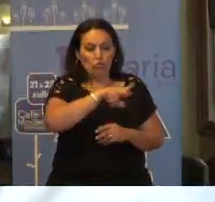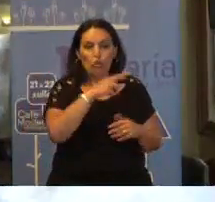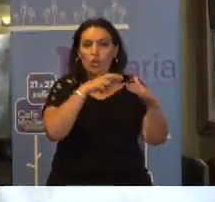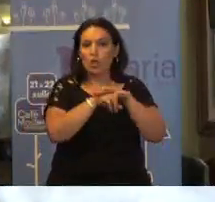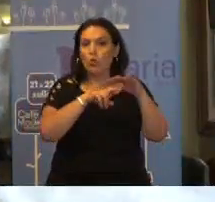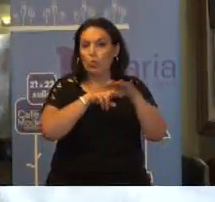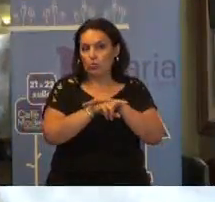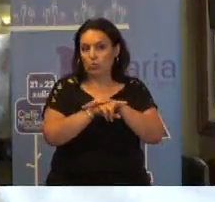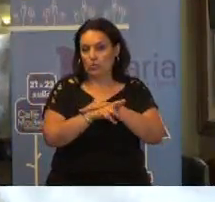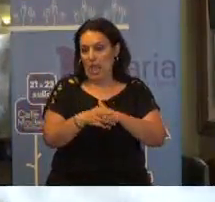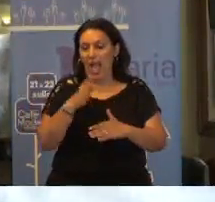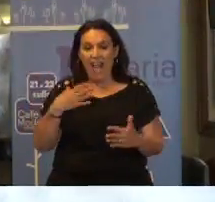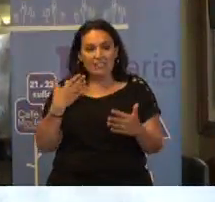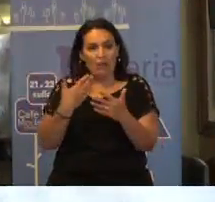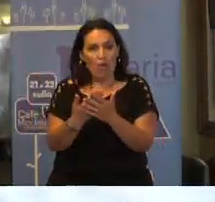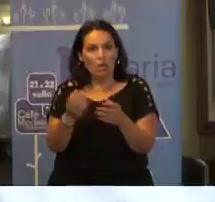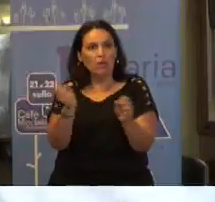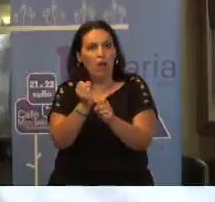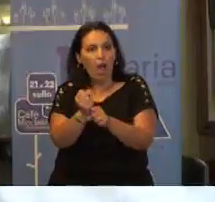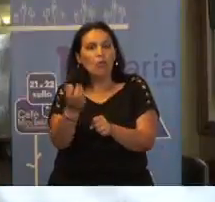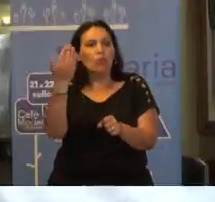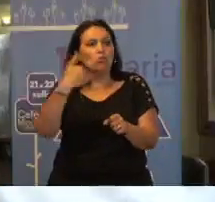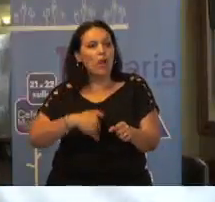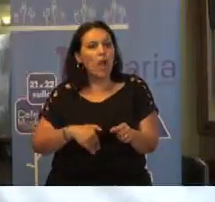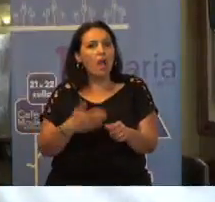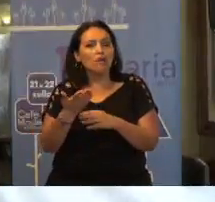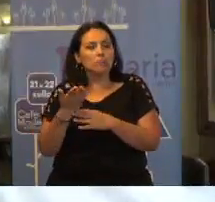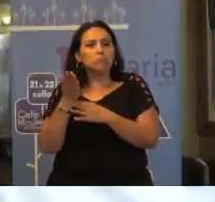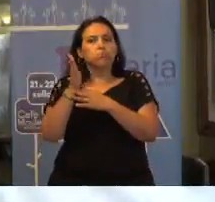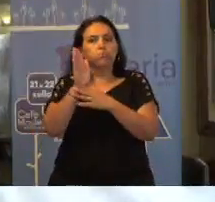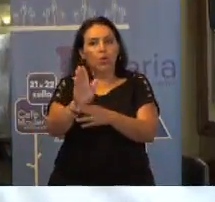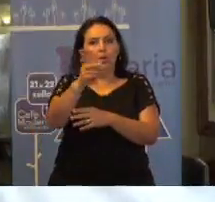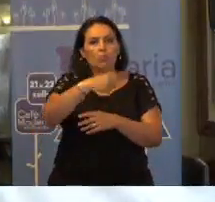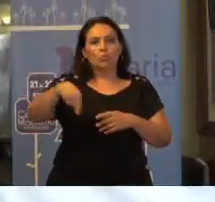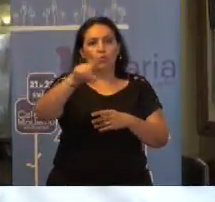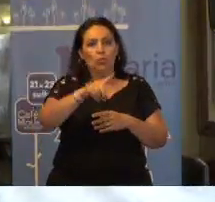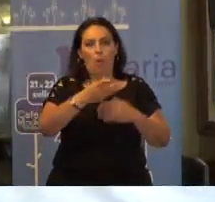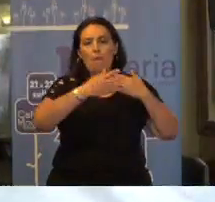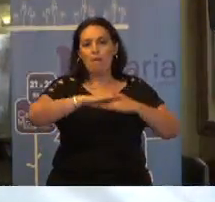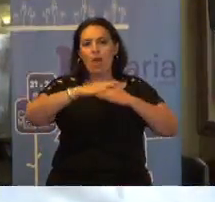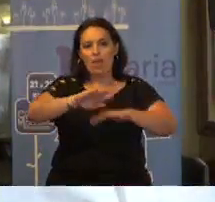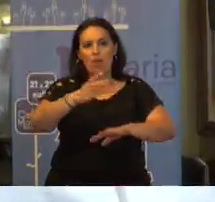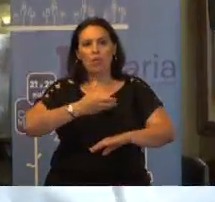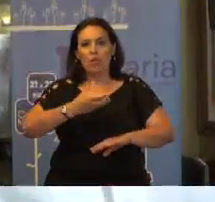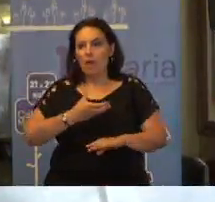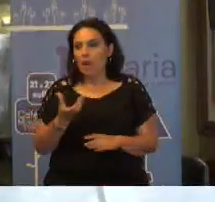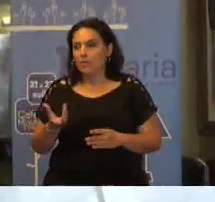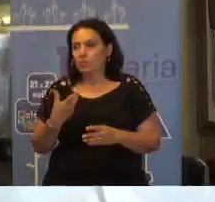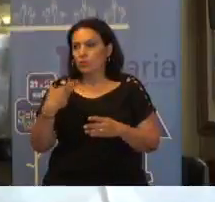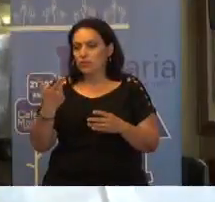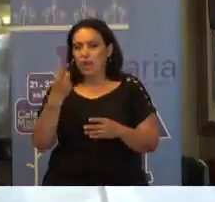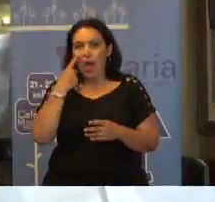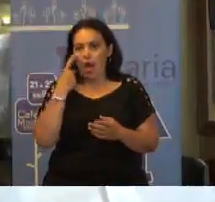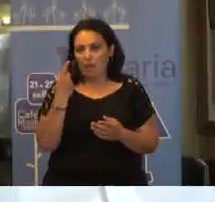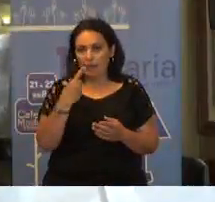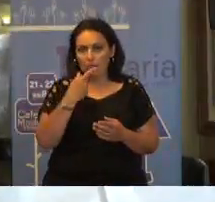teñen traballado para o conxunto do espazo das mareas municipais, non? Pero eu case prefiro abrir agora